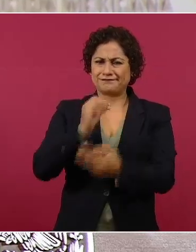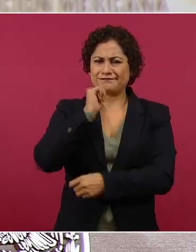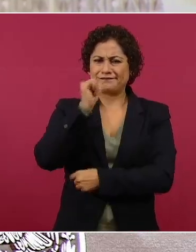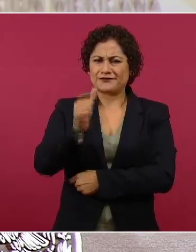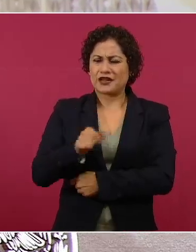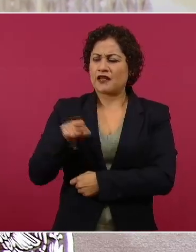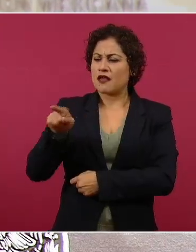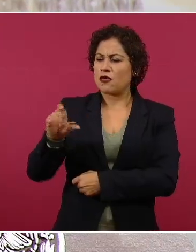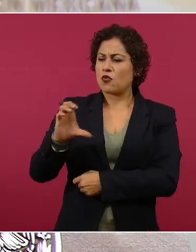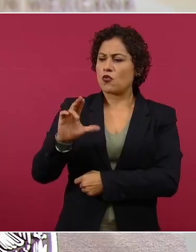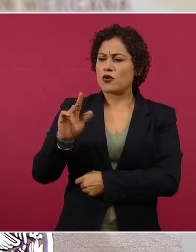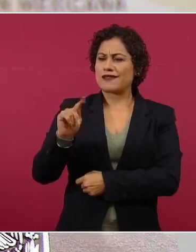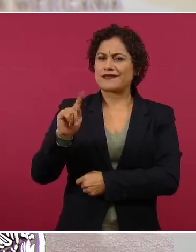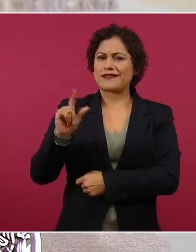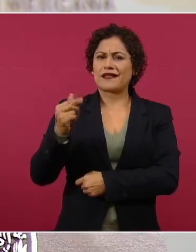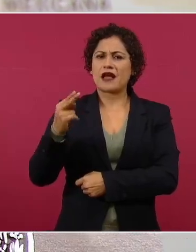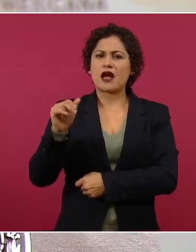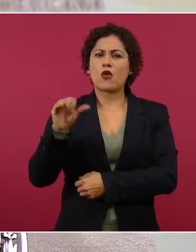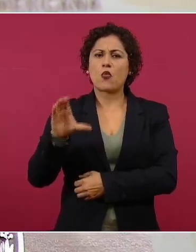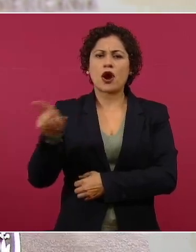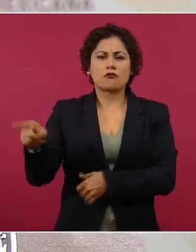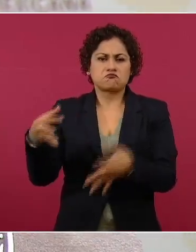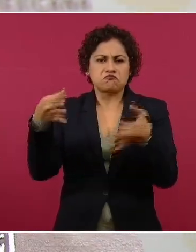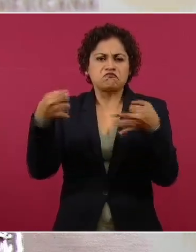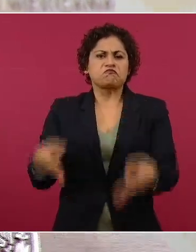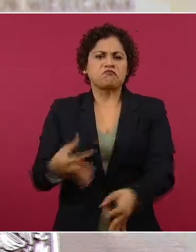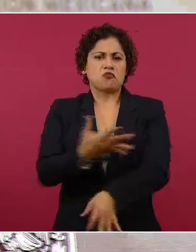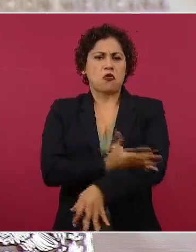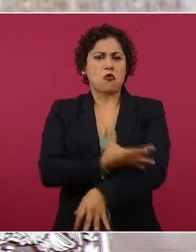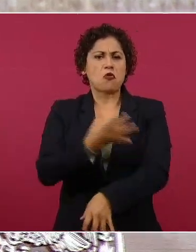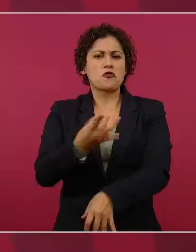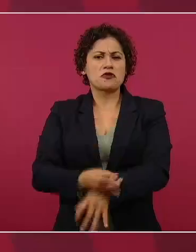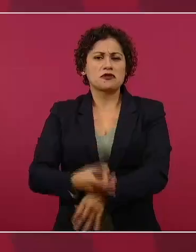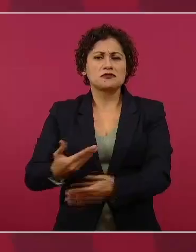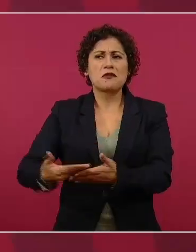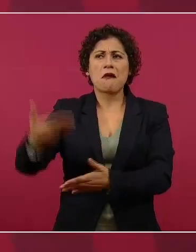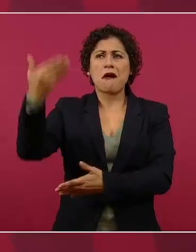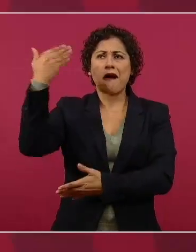Tenía tiempo que Veracruz no tenía un gobernante